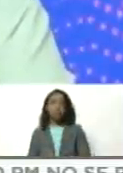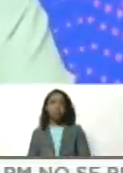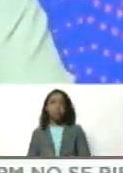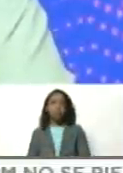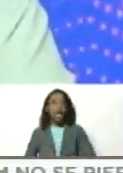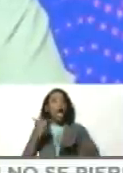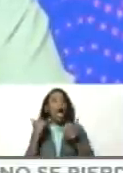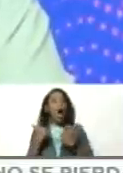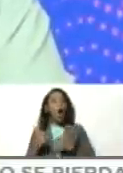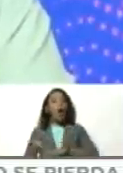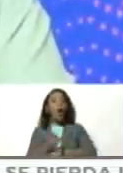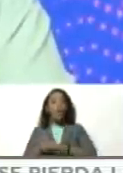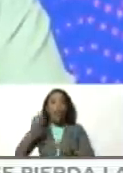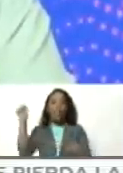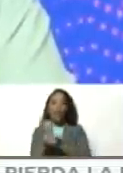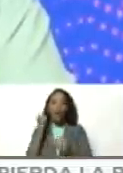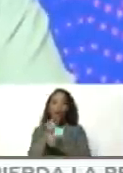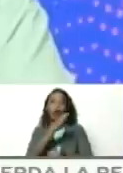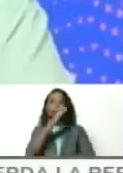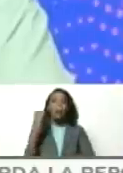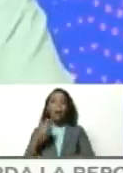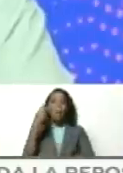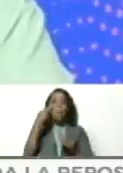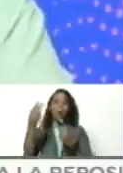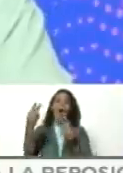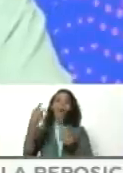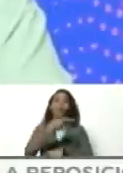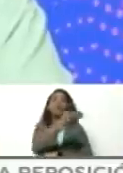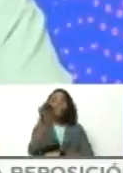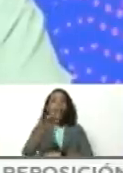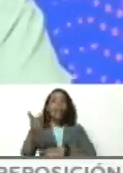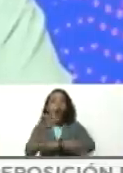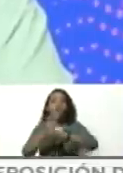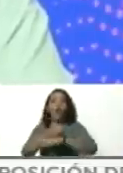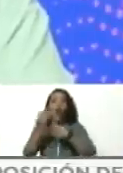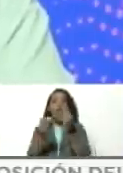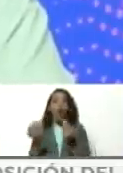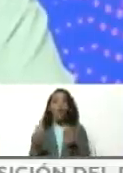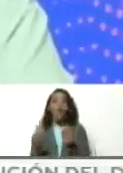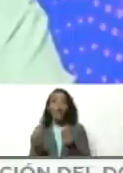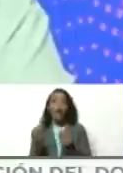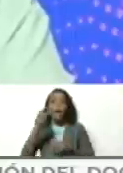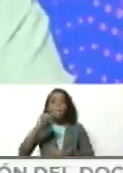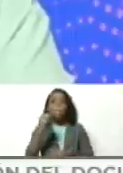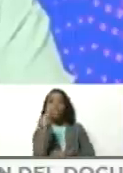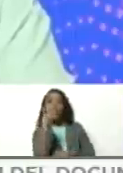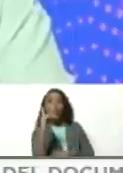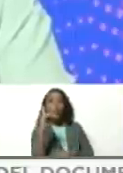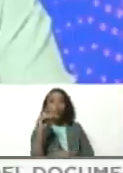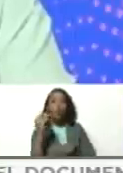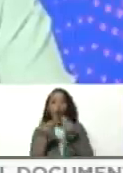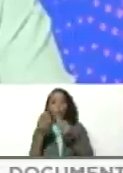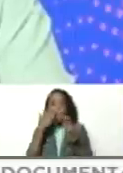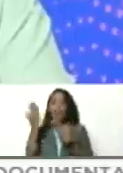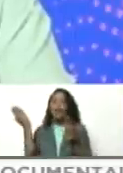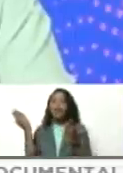Ahora a gobernar, Capriles. Vamos a ver cómo gobiernan ustedes, los de la MUT.